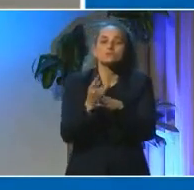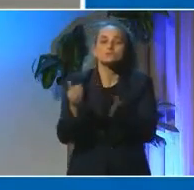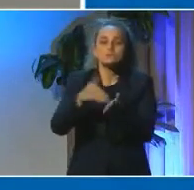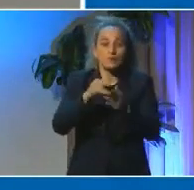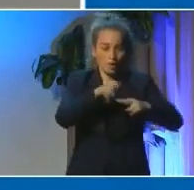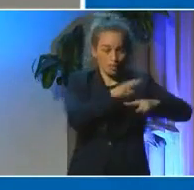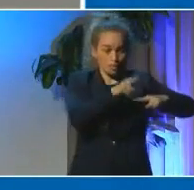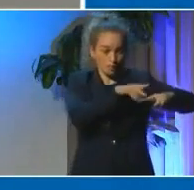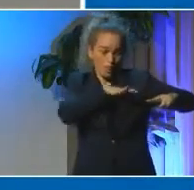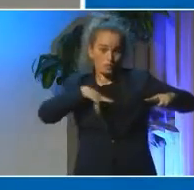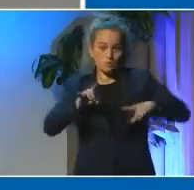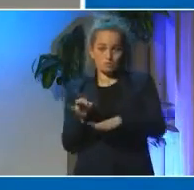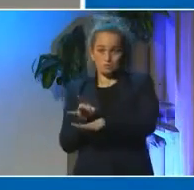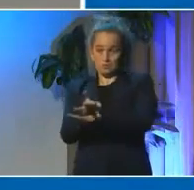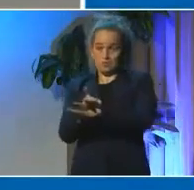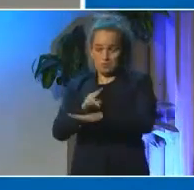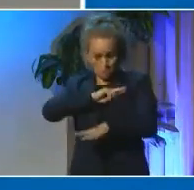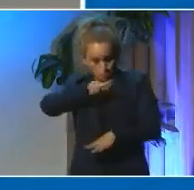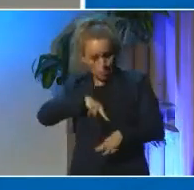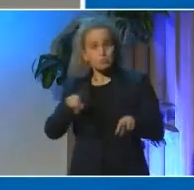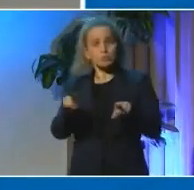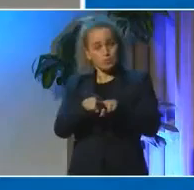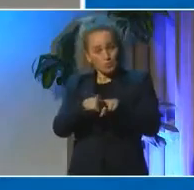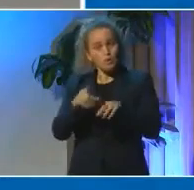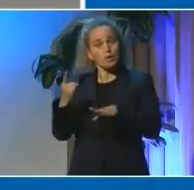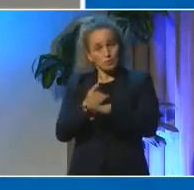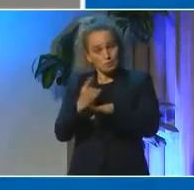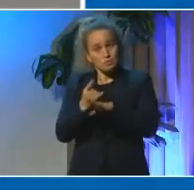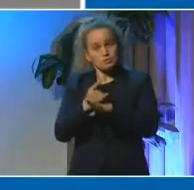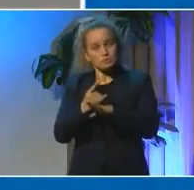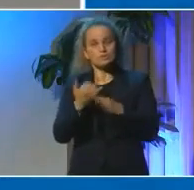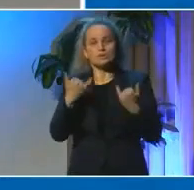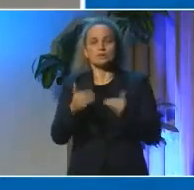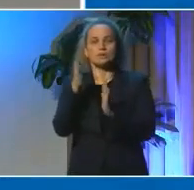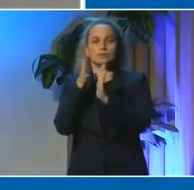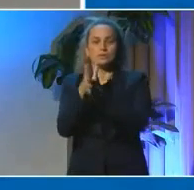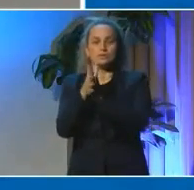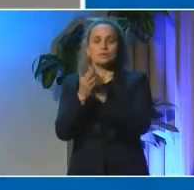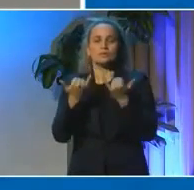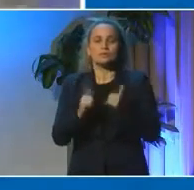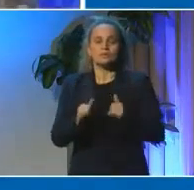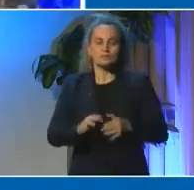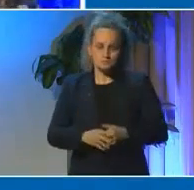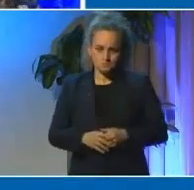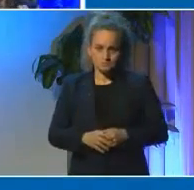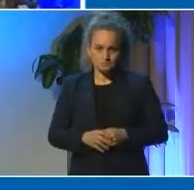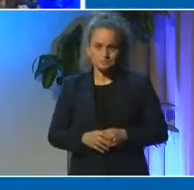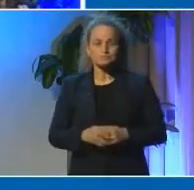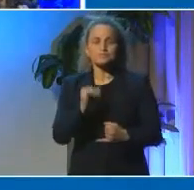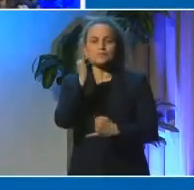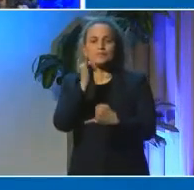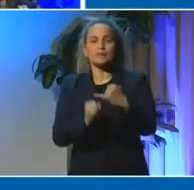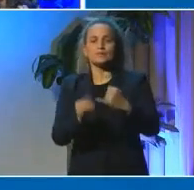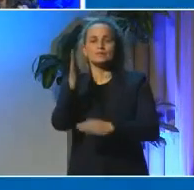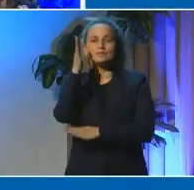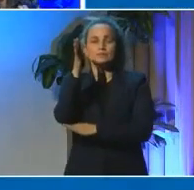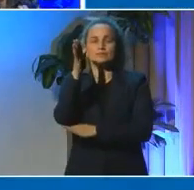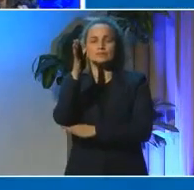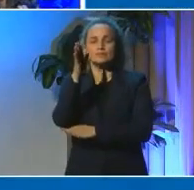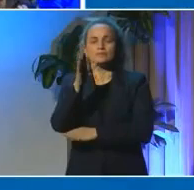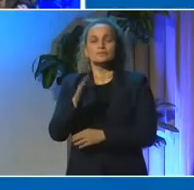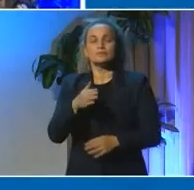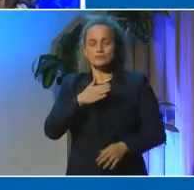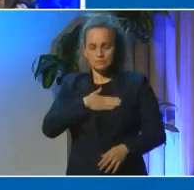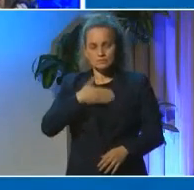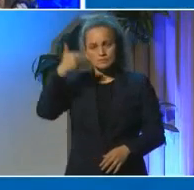hacerlo Nosotros somos capaces de hacerlo Yo creo que con ese mensaje quiero cerrar excelente y para cerrar eh Mara Andrea Bueno para